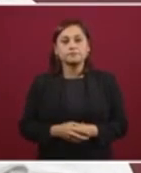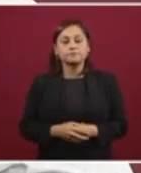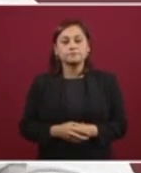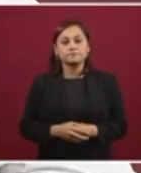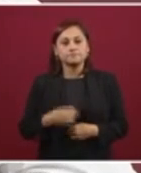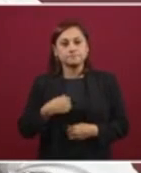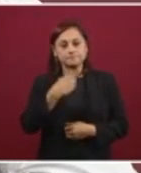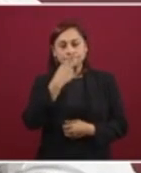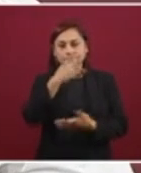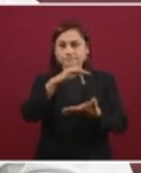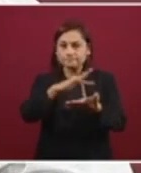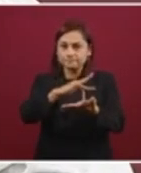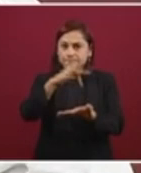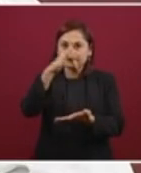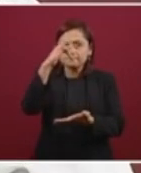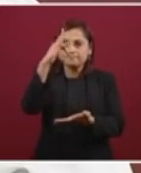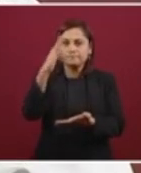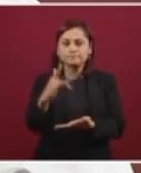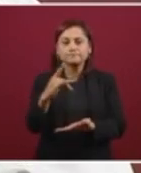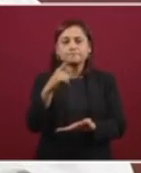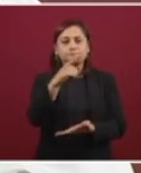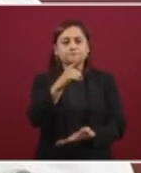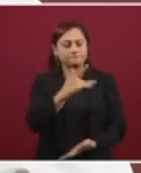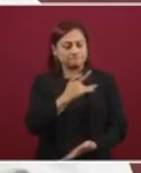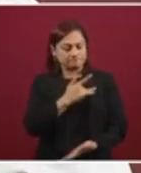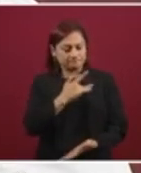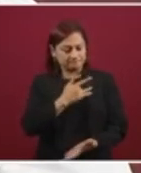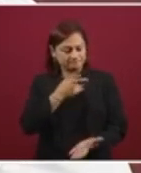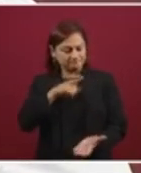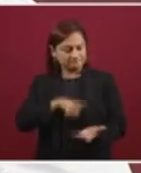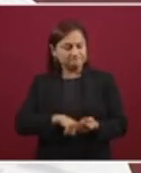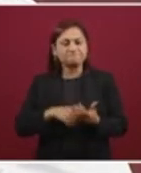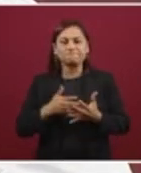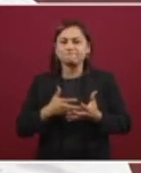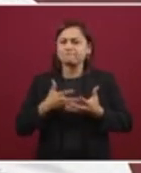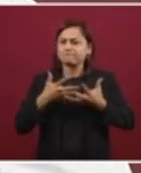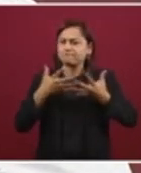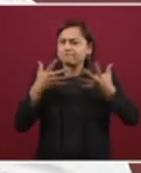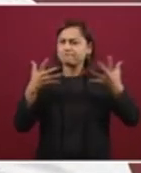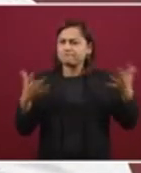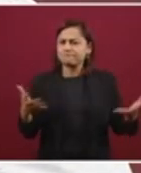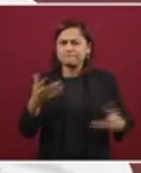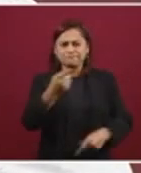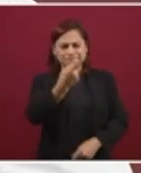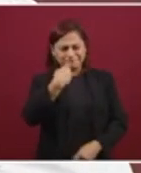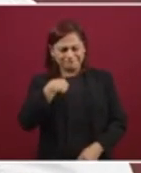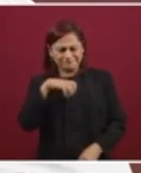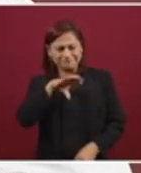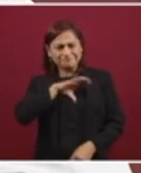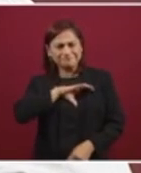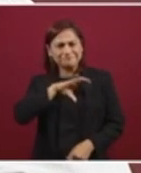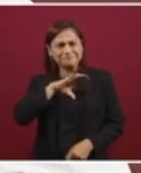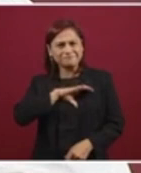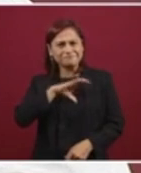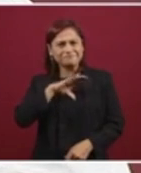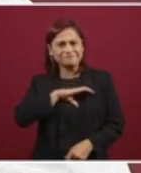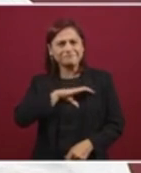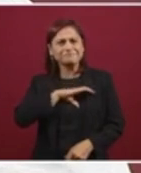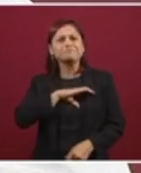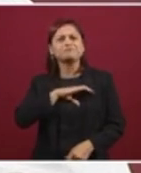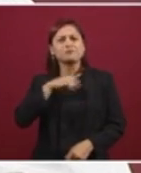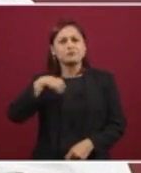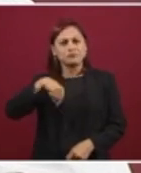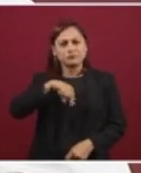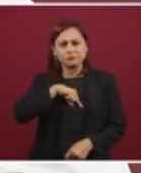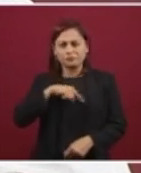gracias por ese gran corazón, por ese gran cariño y ese aprecio que tiene a los pueblos de México